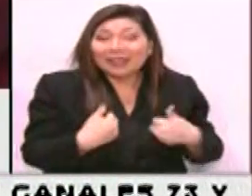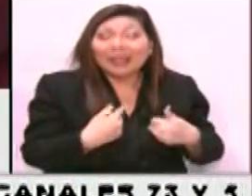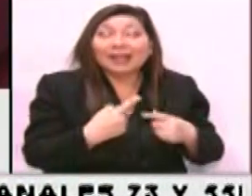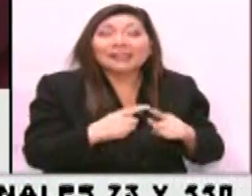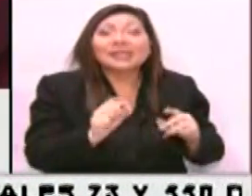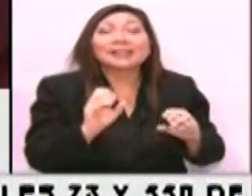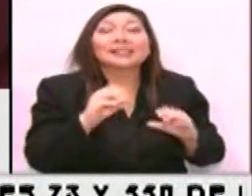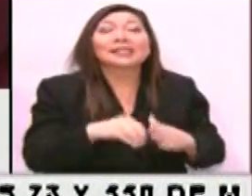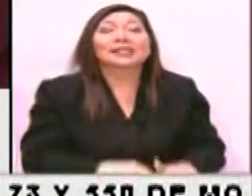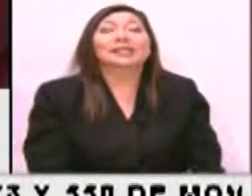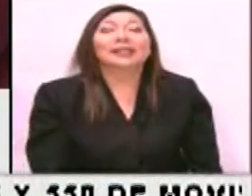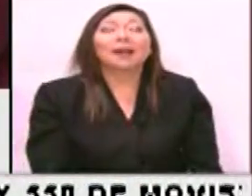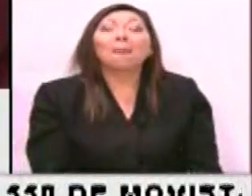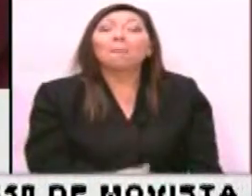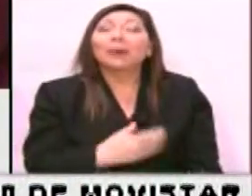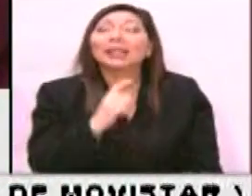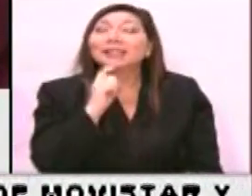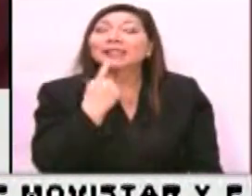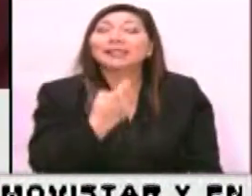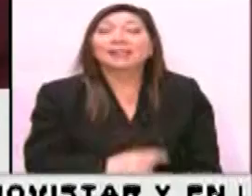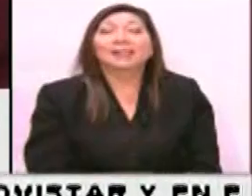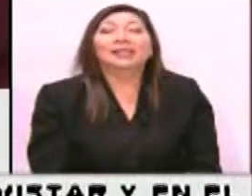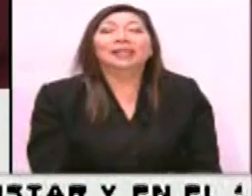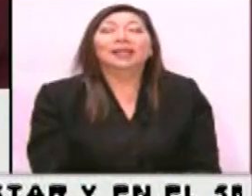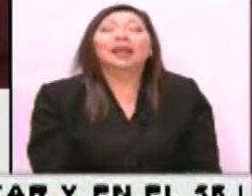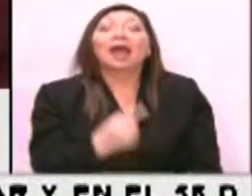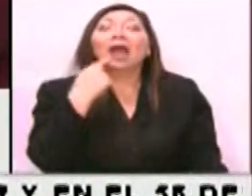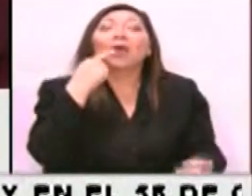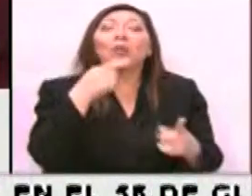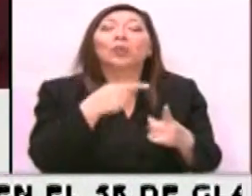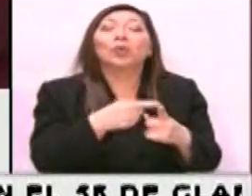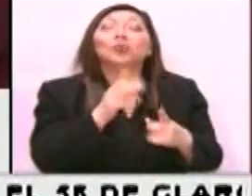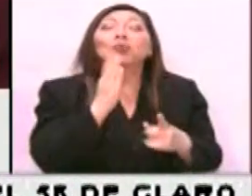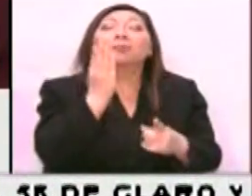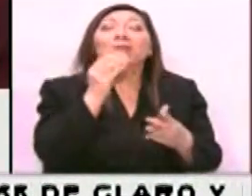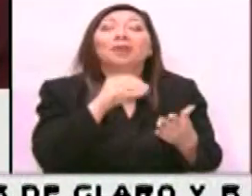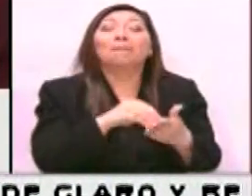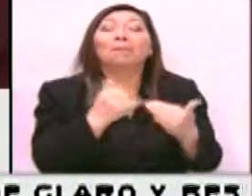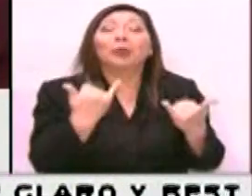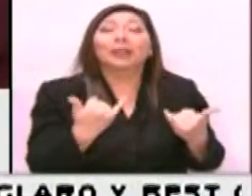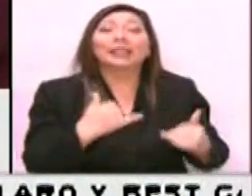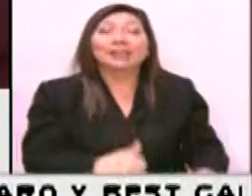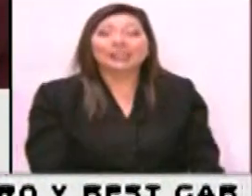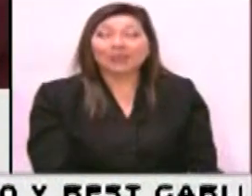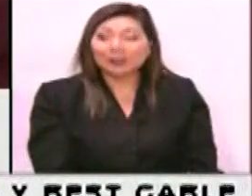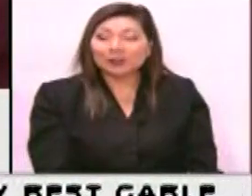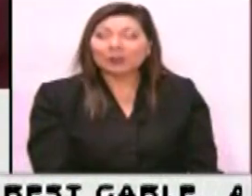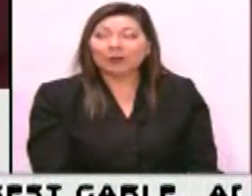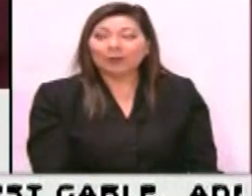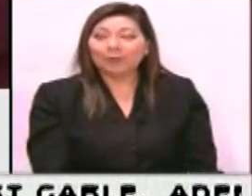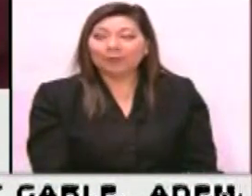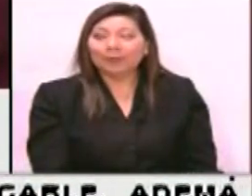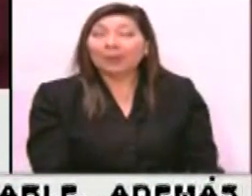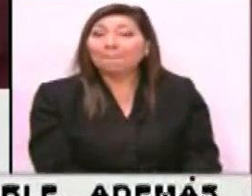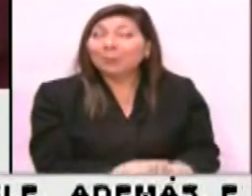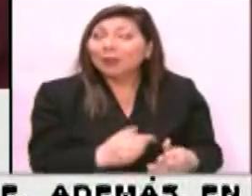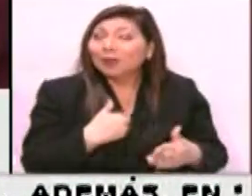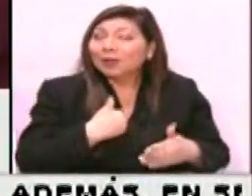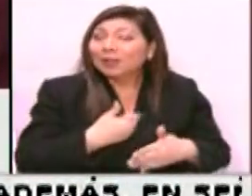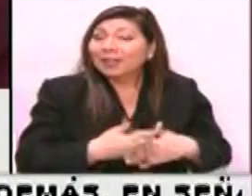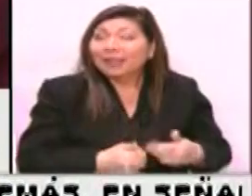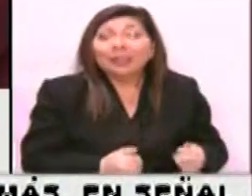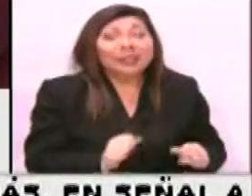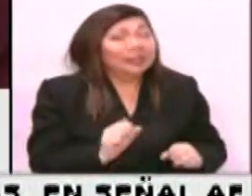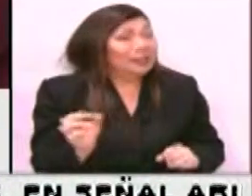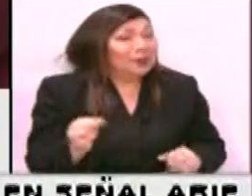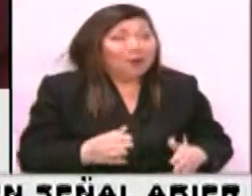es que el presidente solo puede ser acusado durante su mandato por esos delitos a los cuales mencioné. Y en consecuencia,